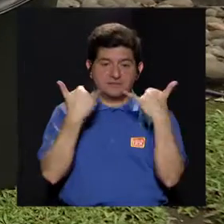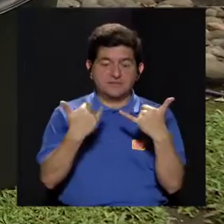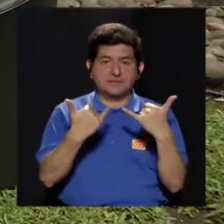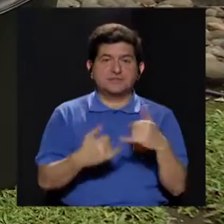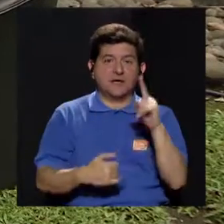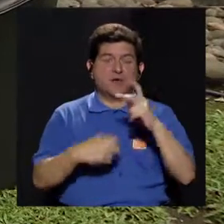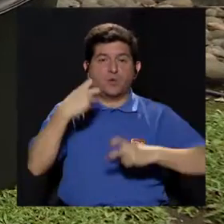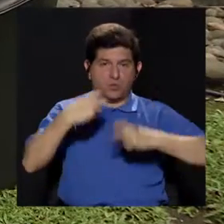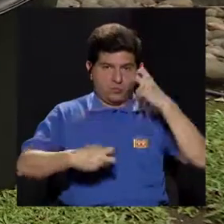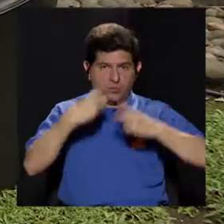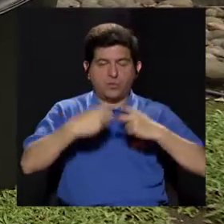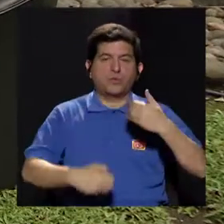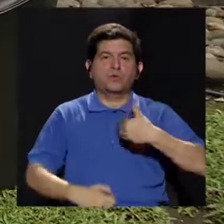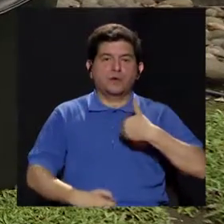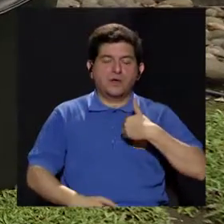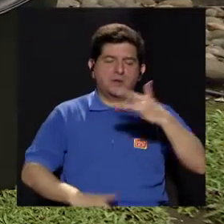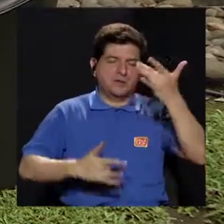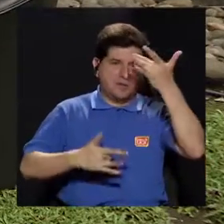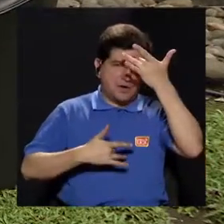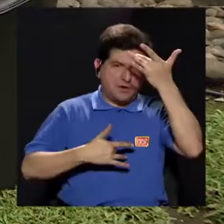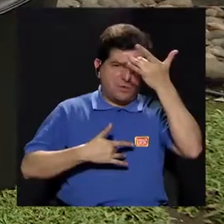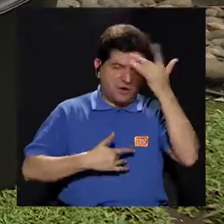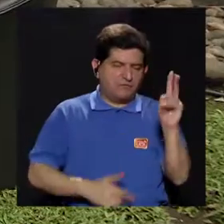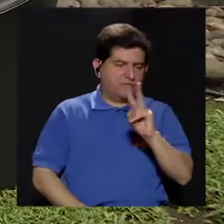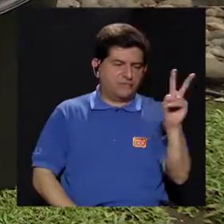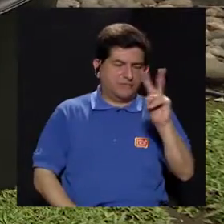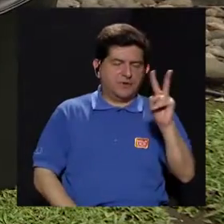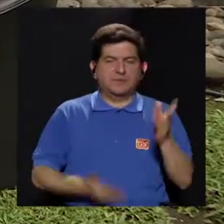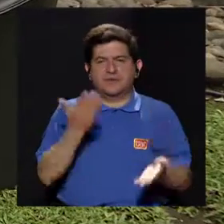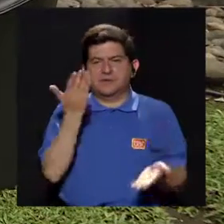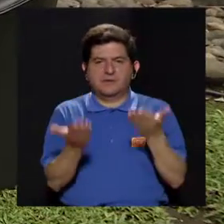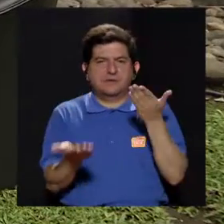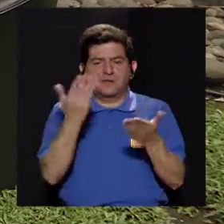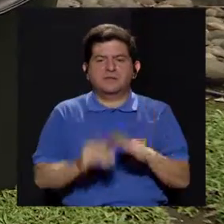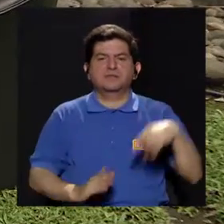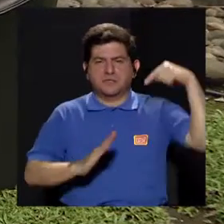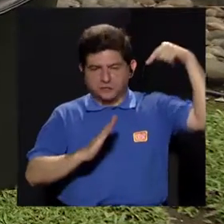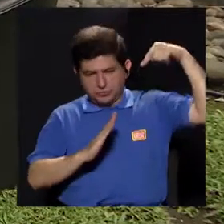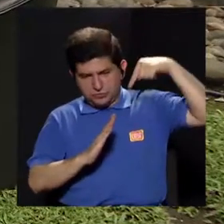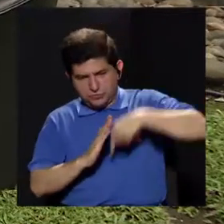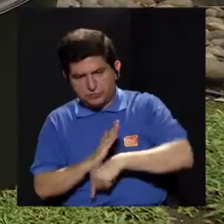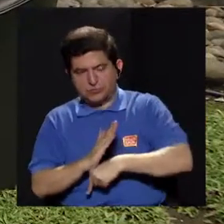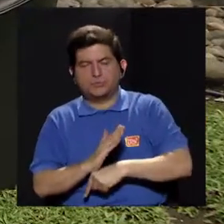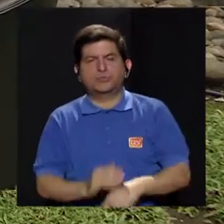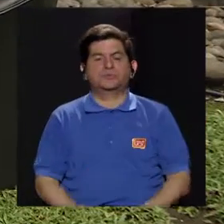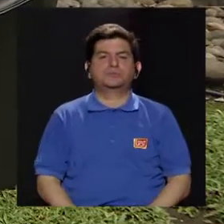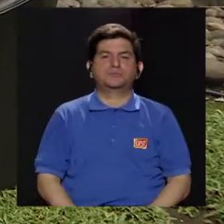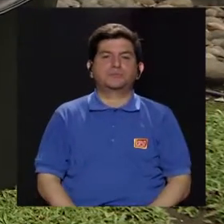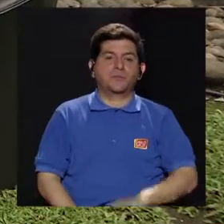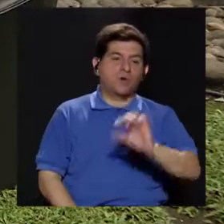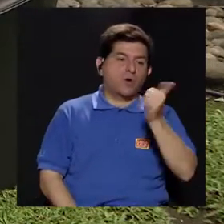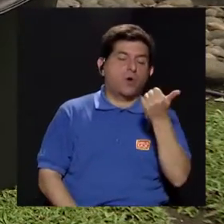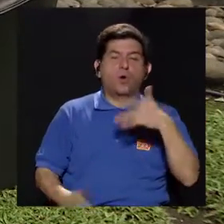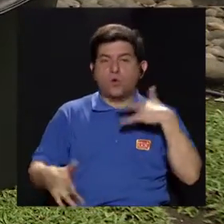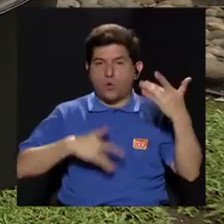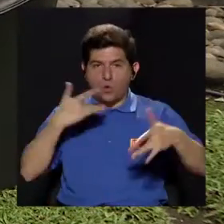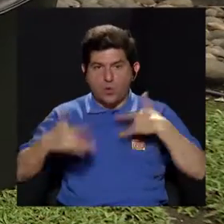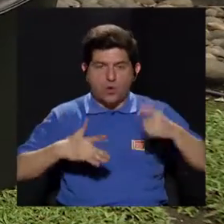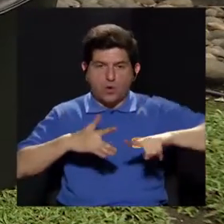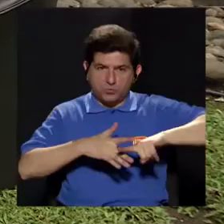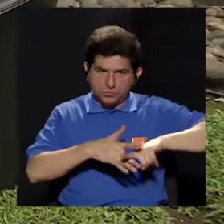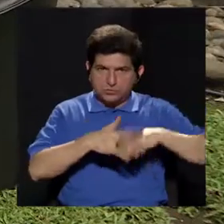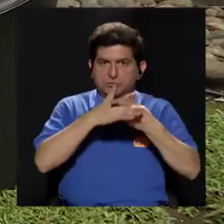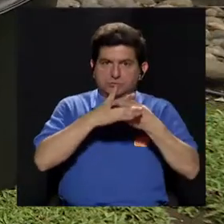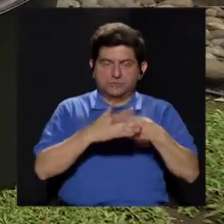ya alguna otra complicación o una enfermedad viral más seria o se dan otros